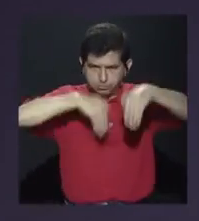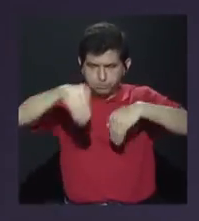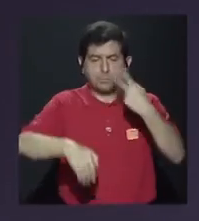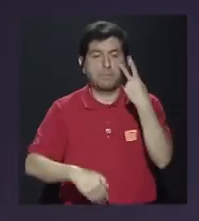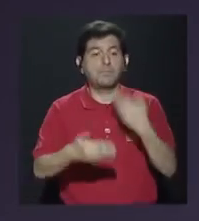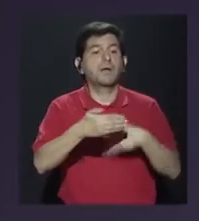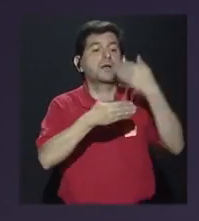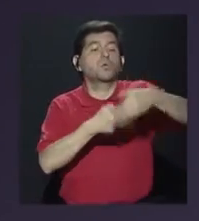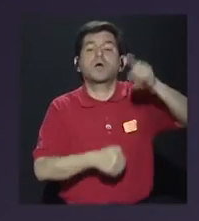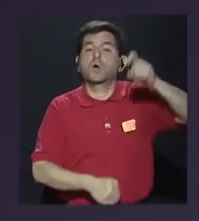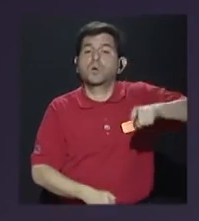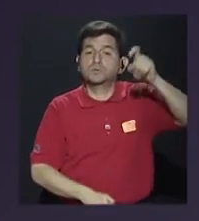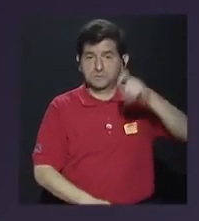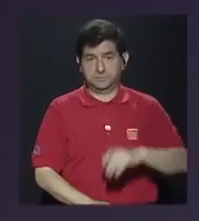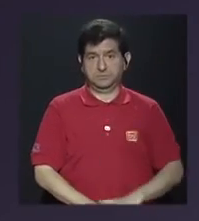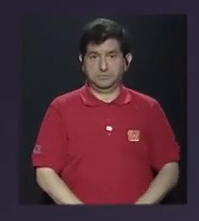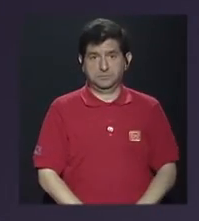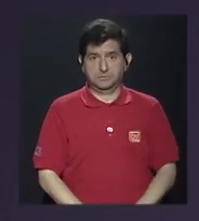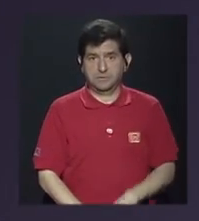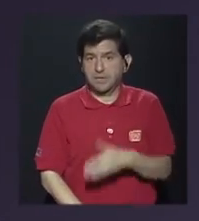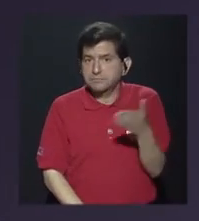la necesidad de